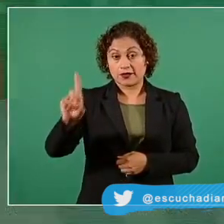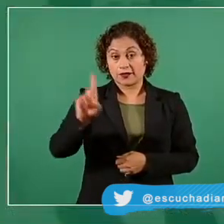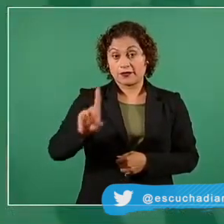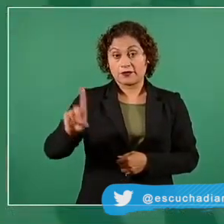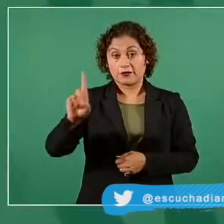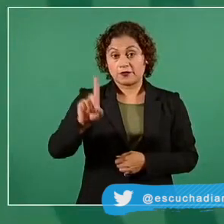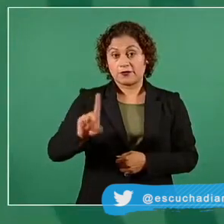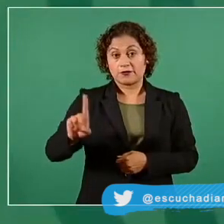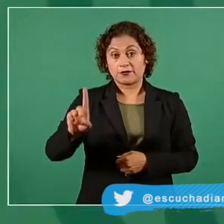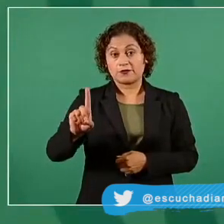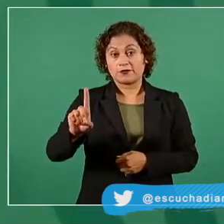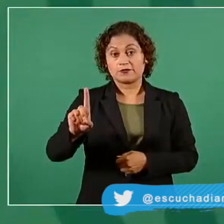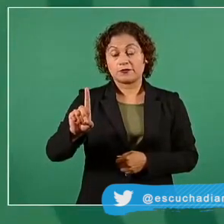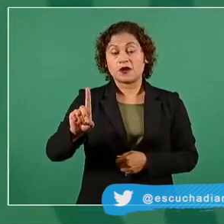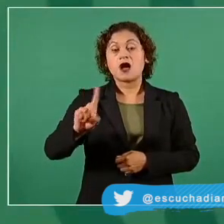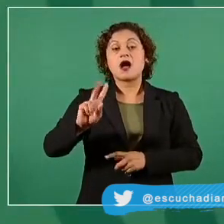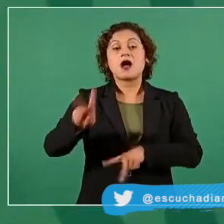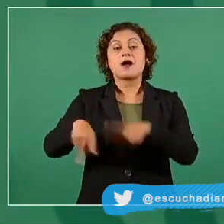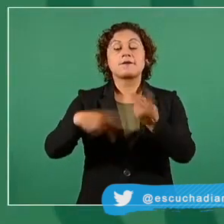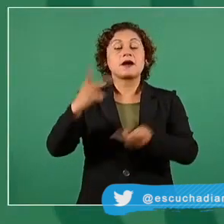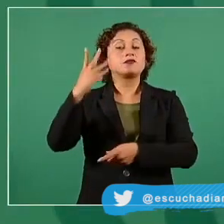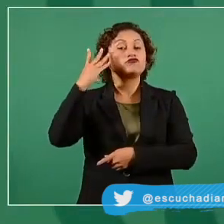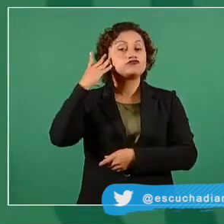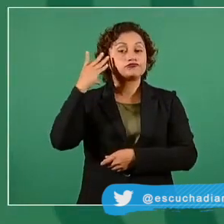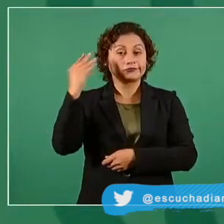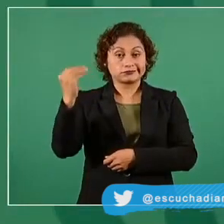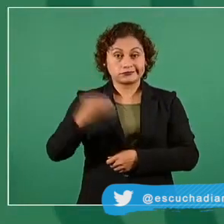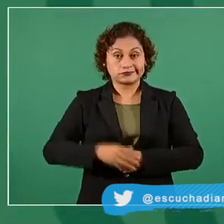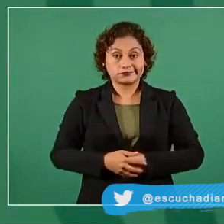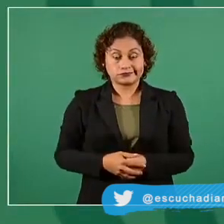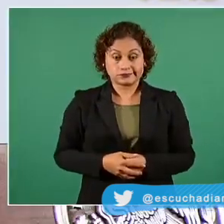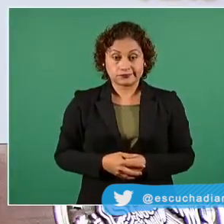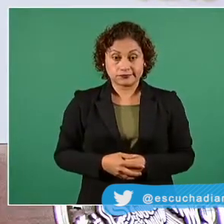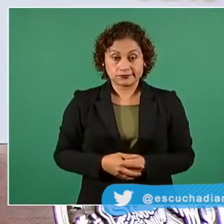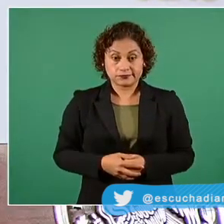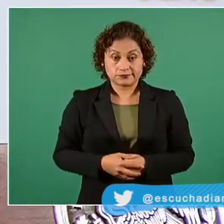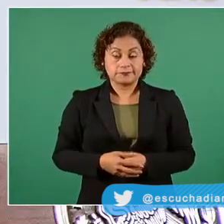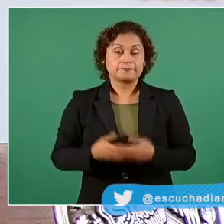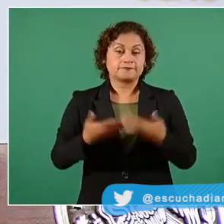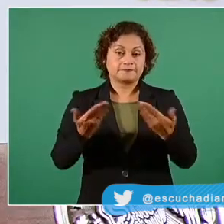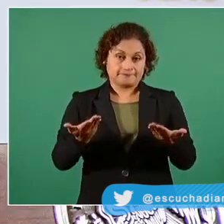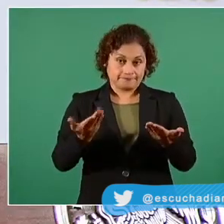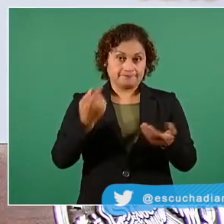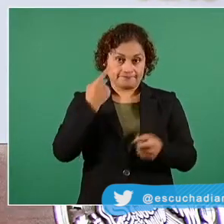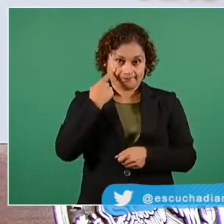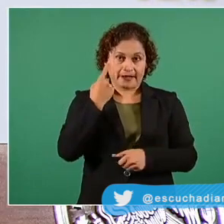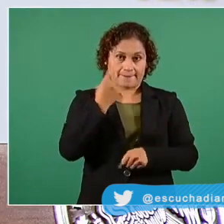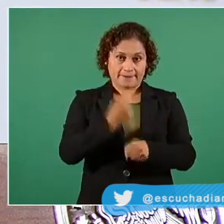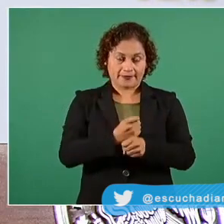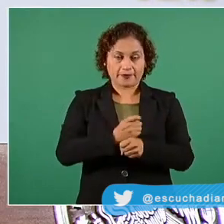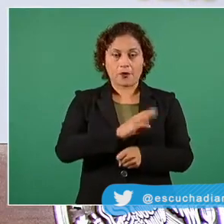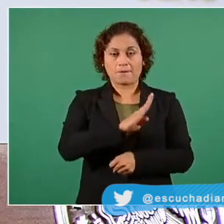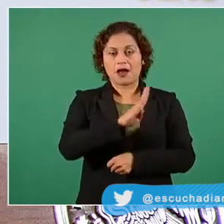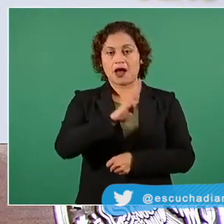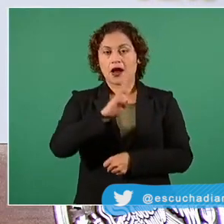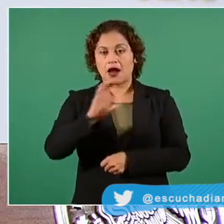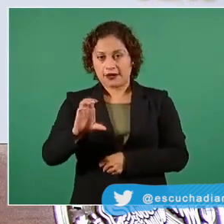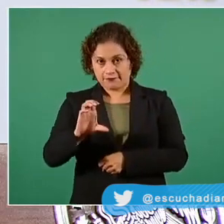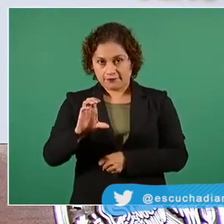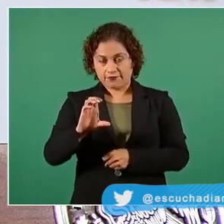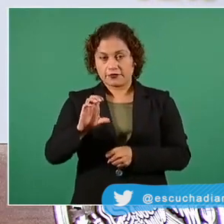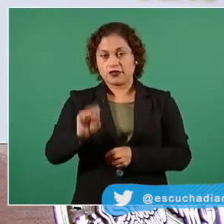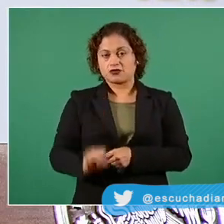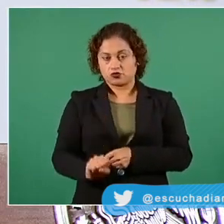también visitando Colima. O sea, vamos a Baja California Sur, vamos a